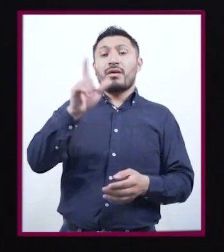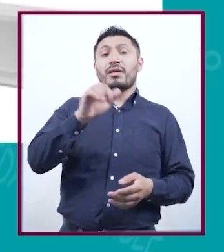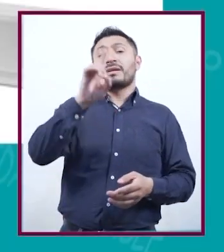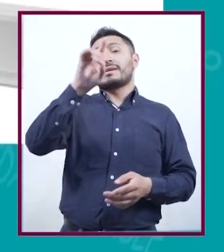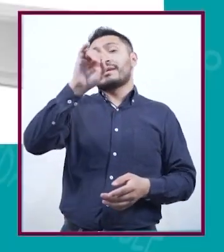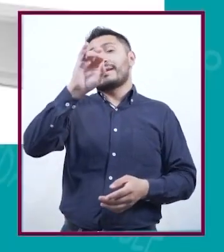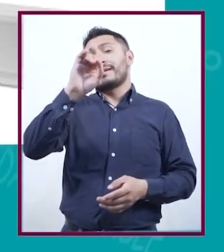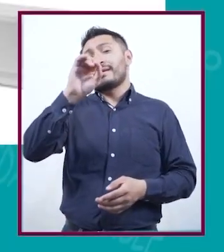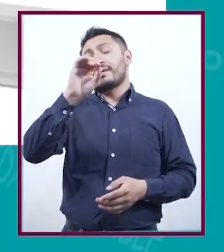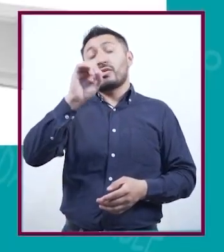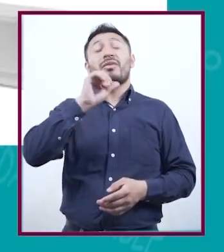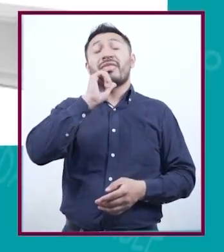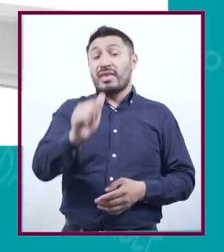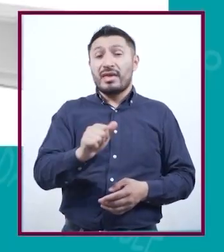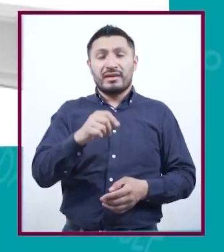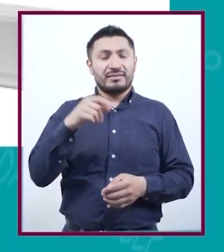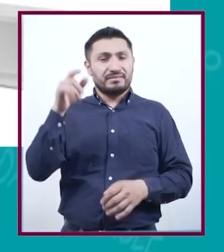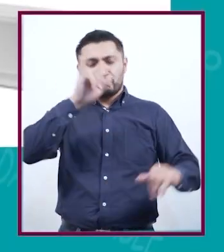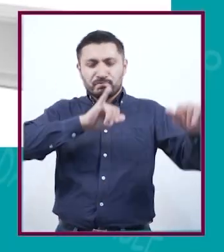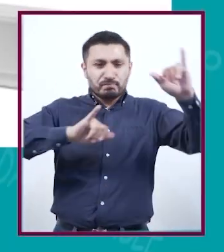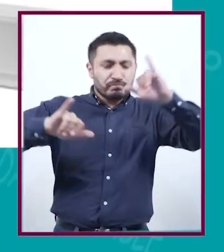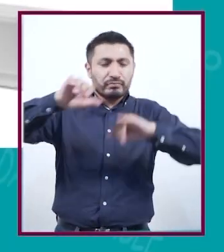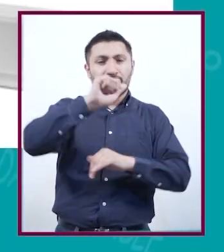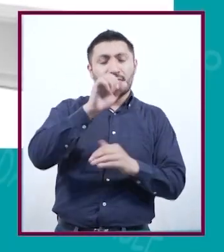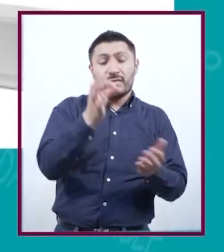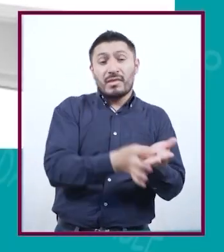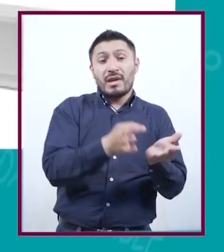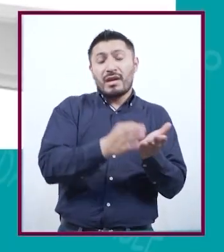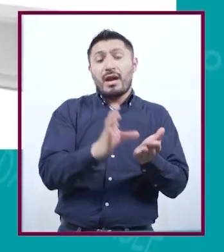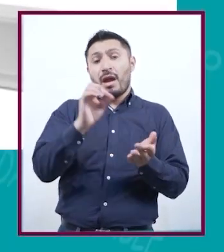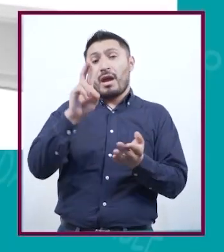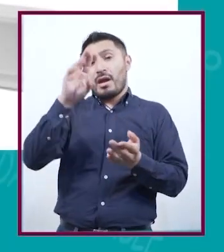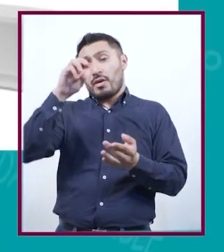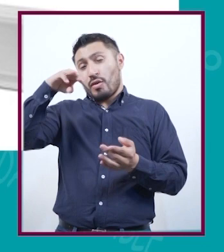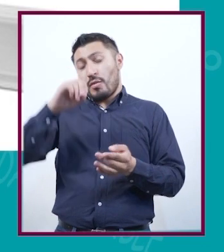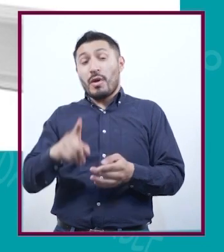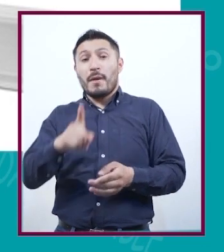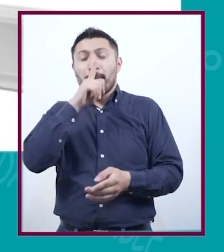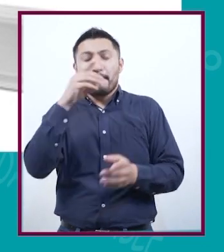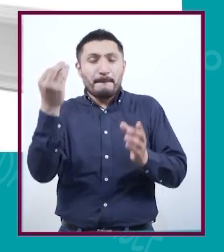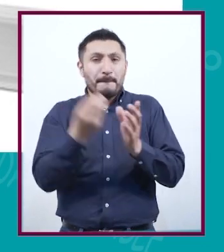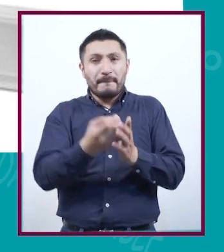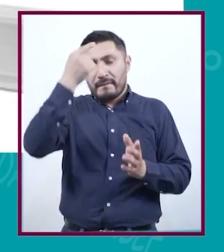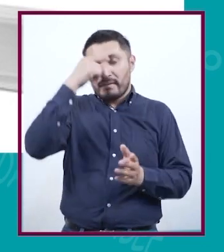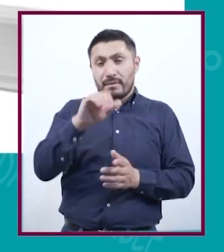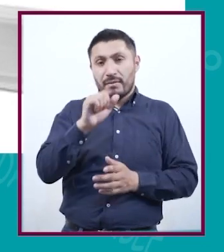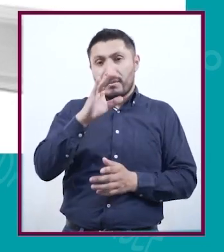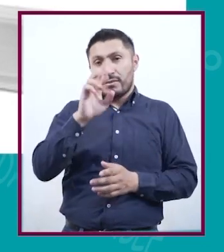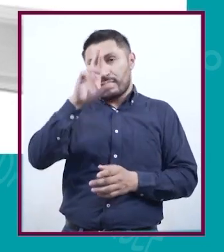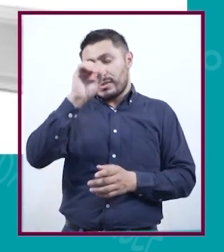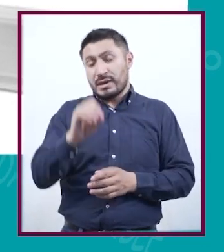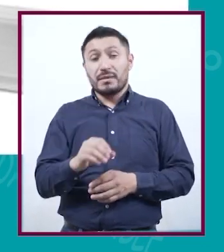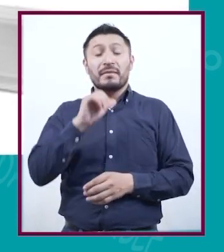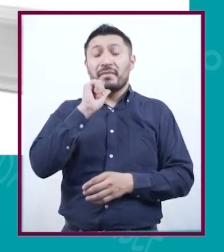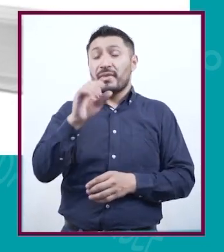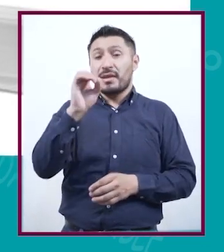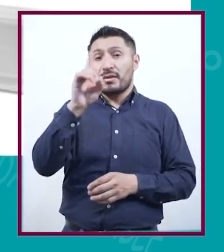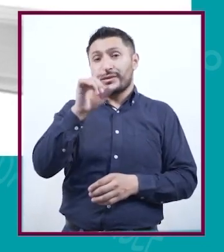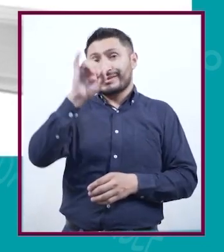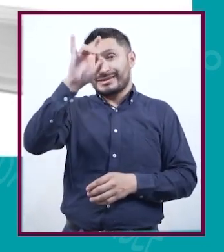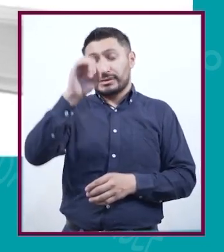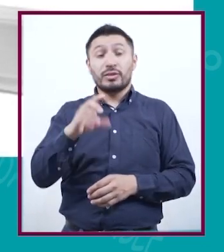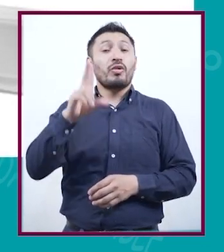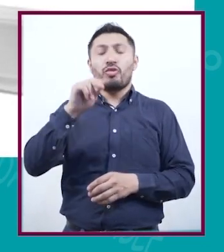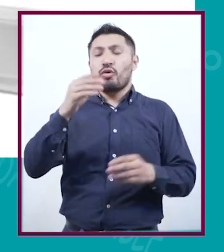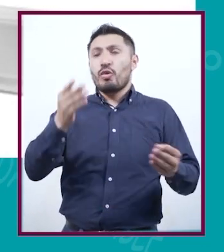oxidaba. Sus experimentos de acero con cromo eran el secreto para fabricar acero inoxidable. No dio al